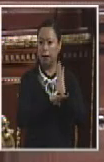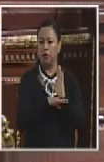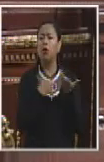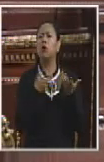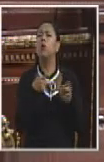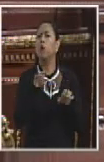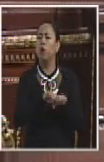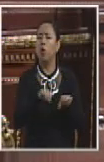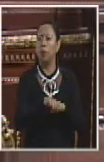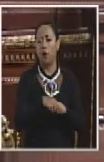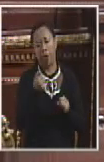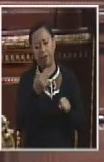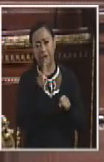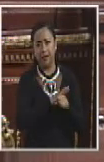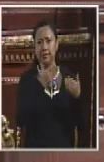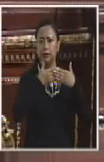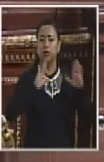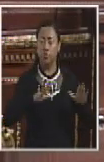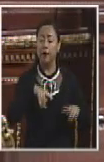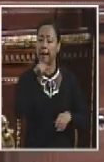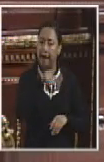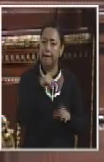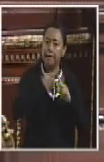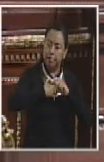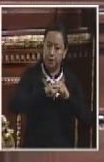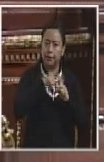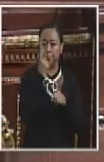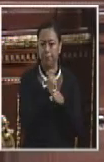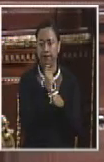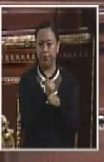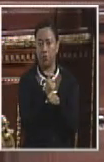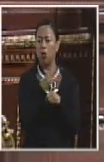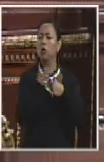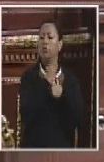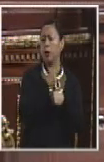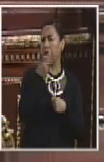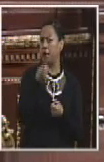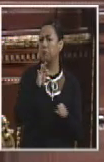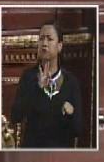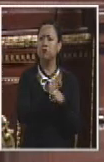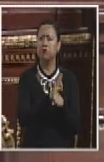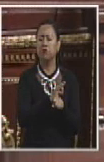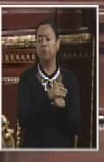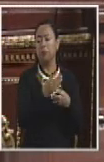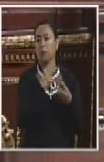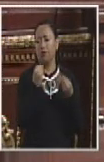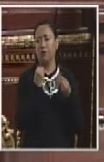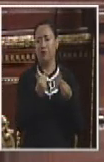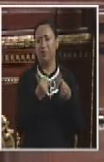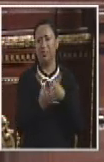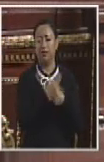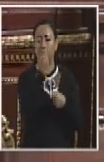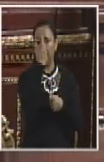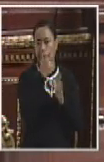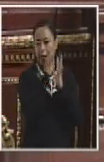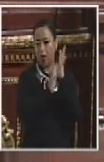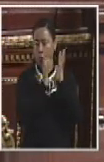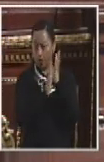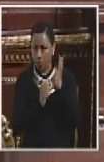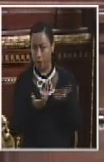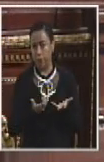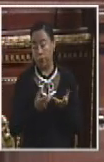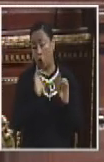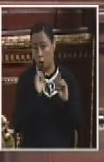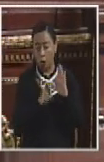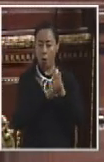la administración pública, ya que estas tienen numerosas ventajas en el ahorro de costos y en el aumento de la